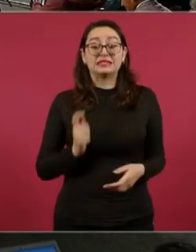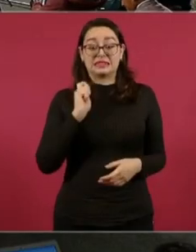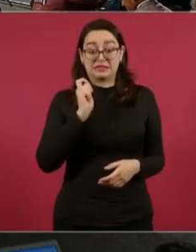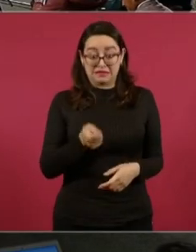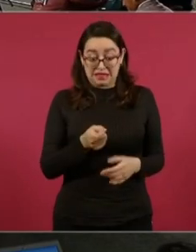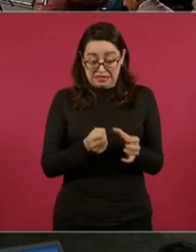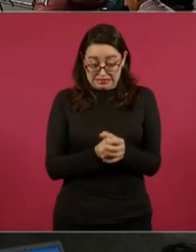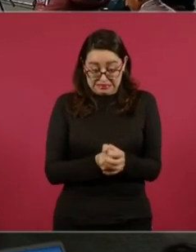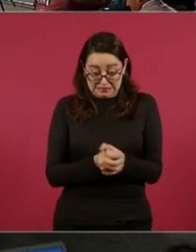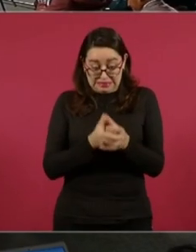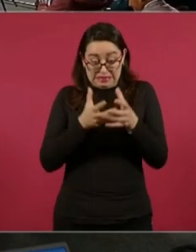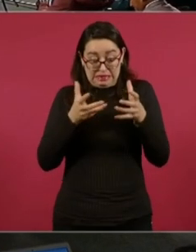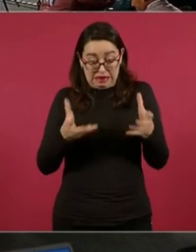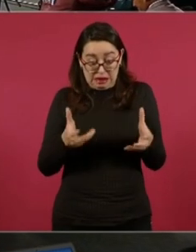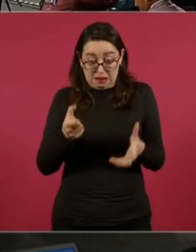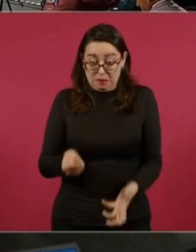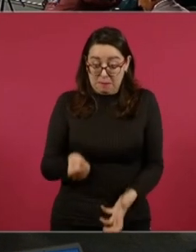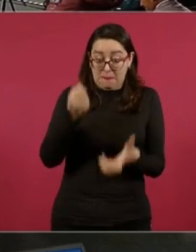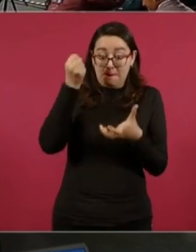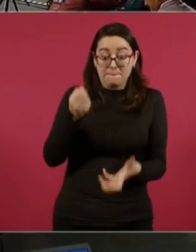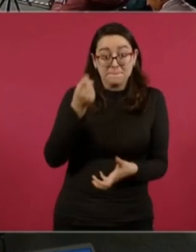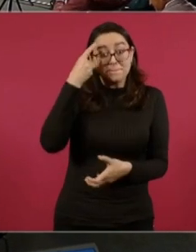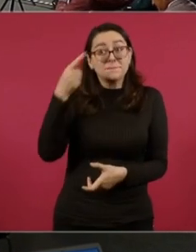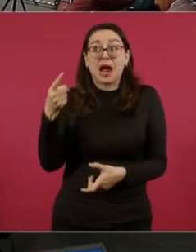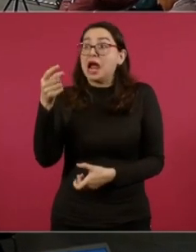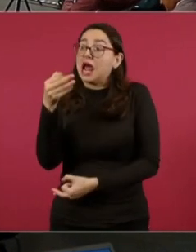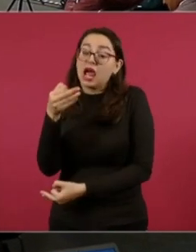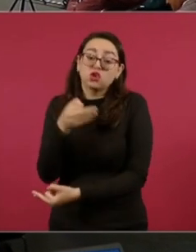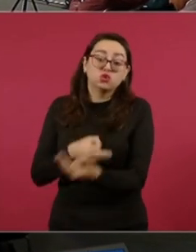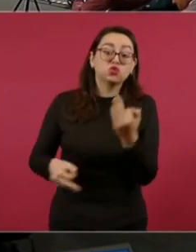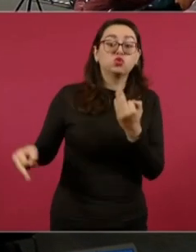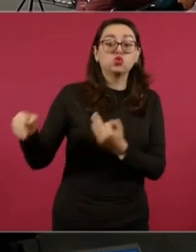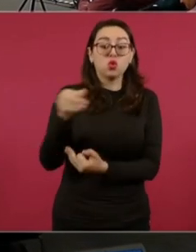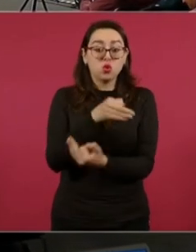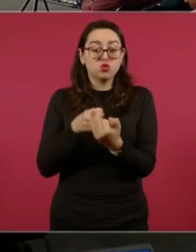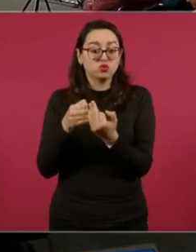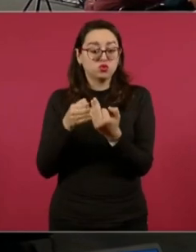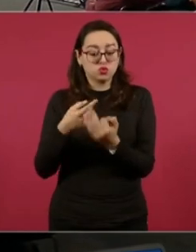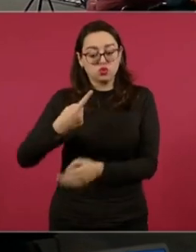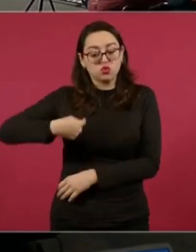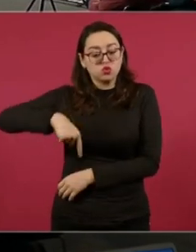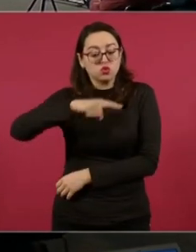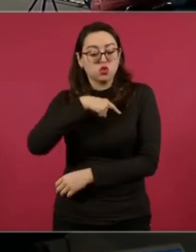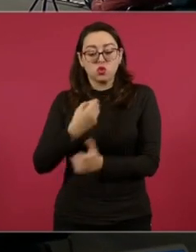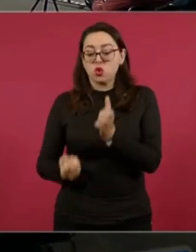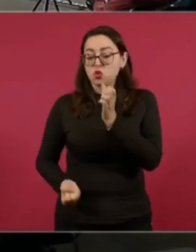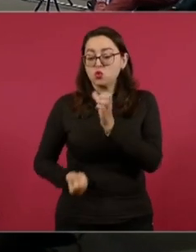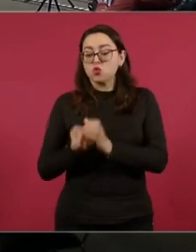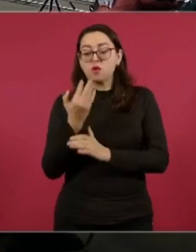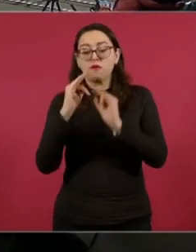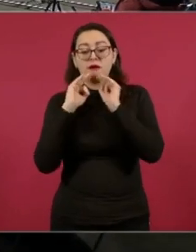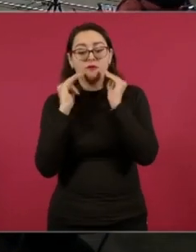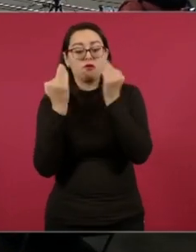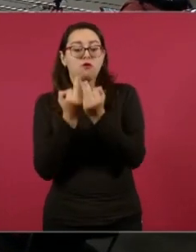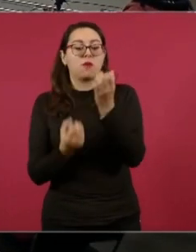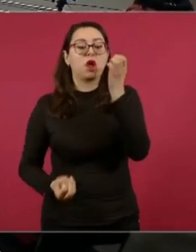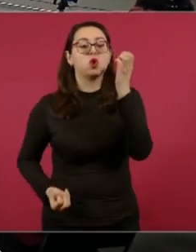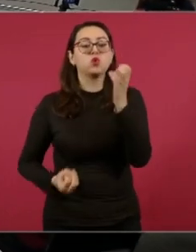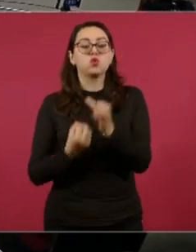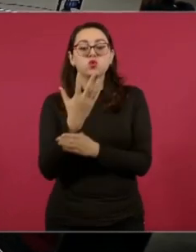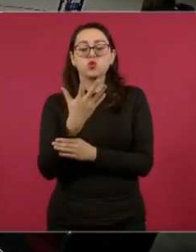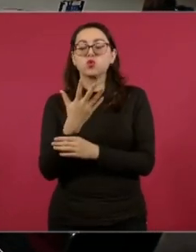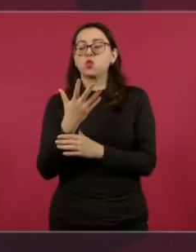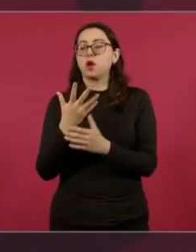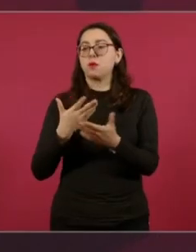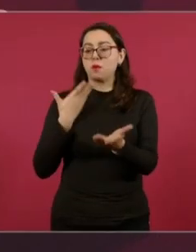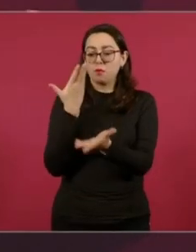es que abajo de la pirámide poblacional está llegando